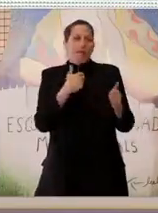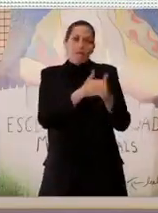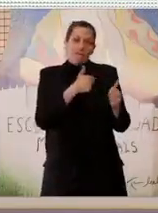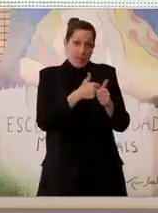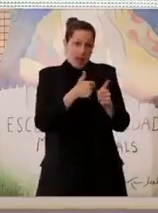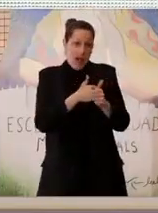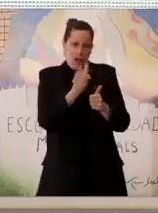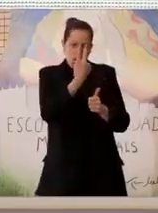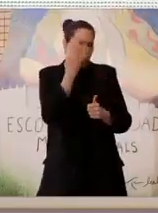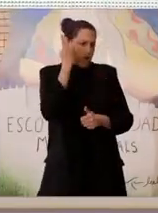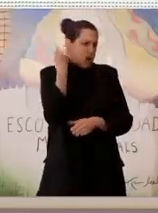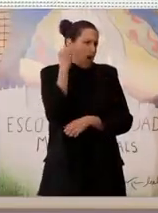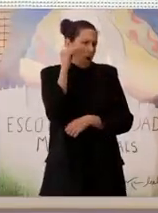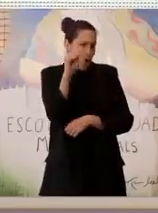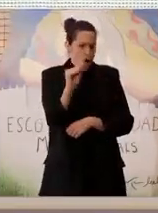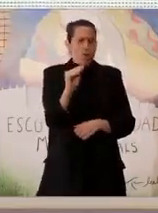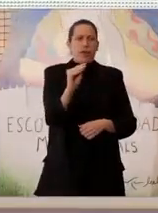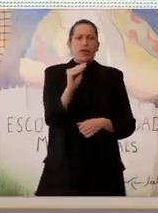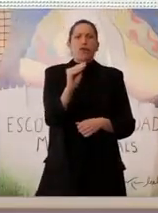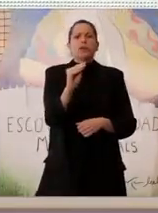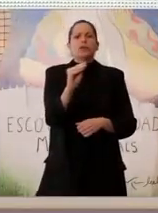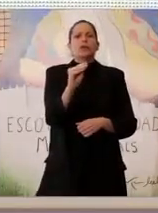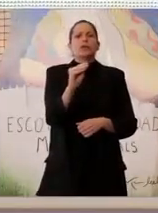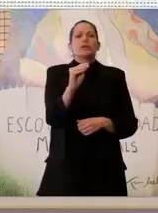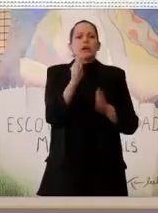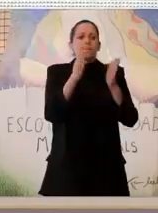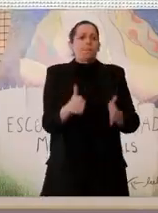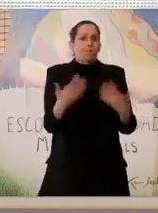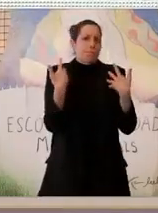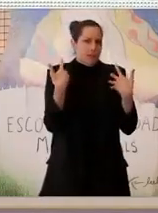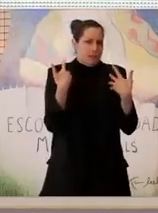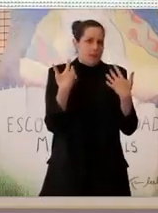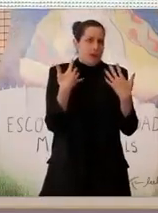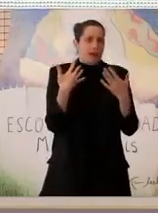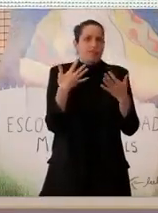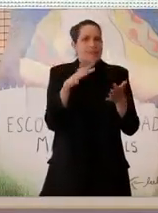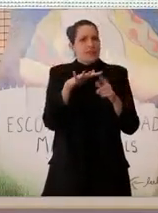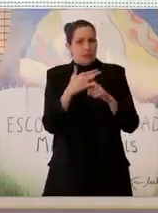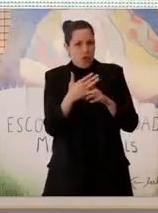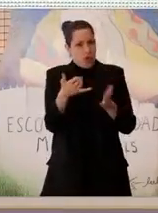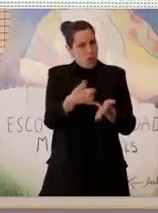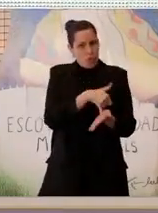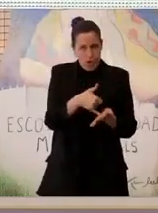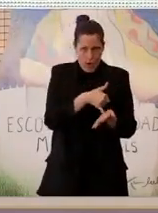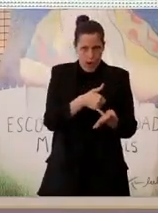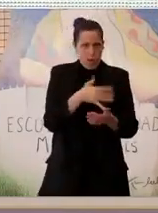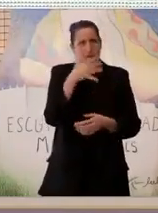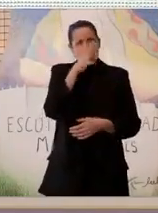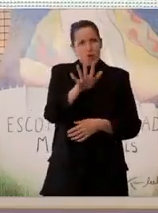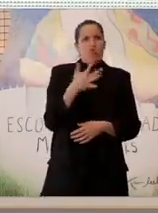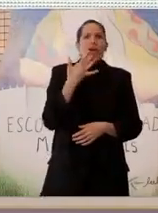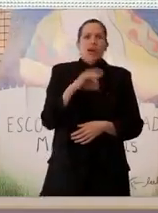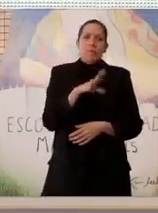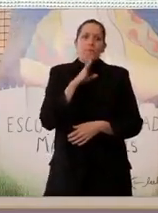era una chica muy joven, estaba en una situación especialmente vulnerable, denunció la madre, no denunció la chica, ella no quería, por